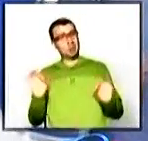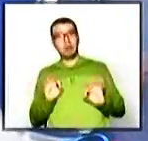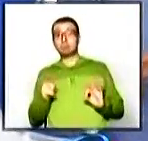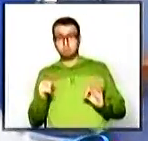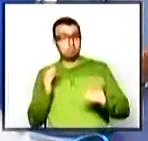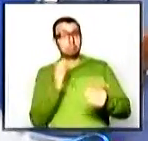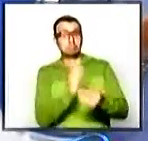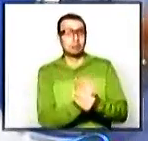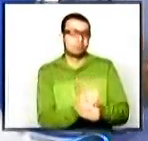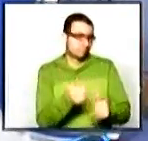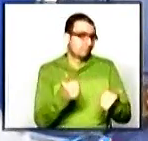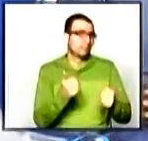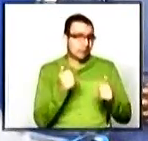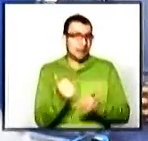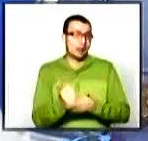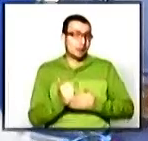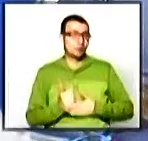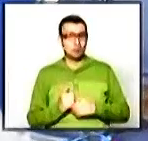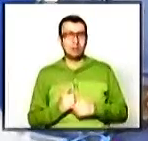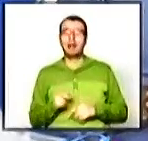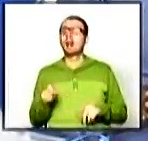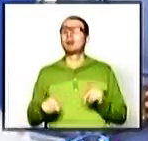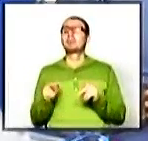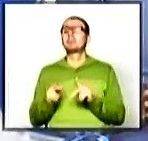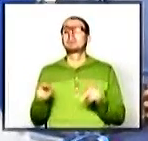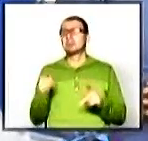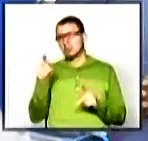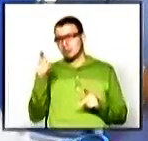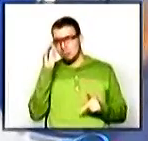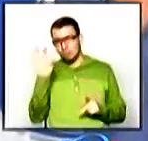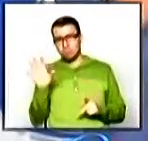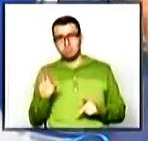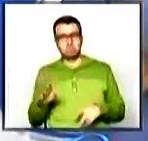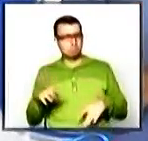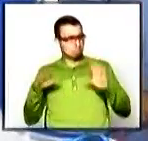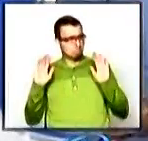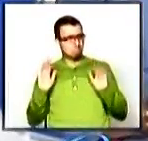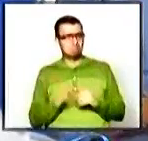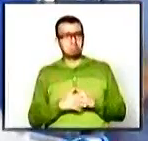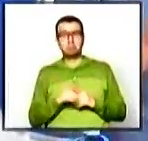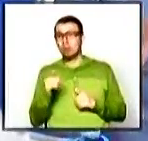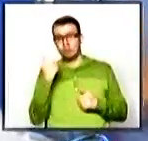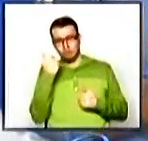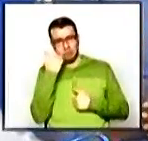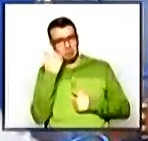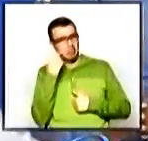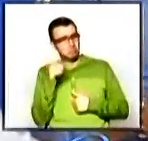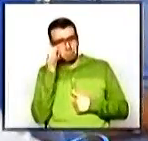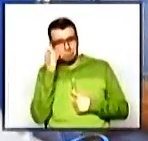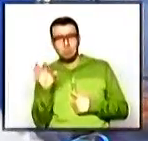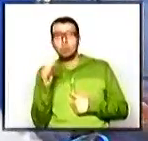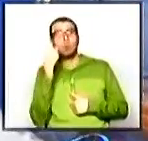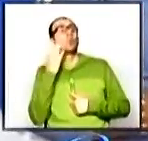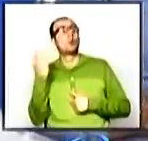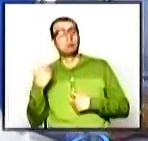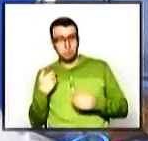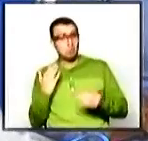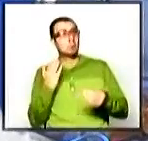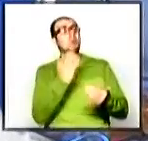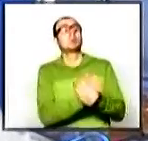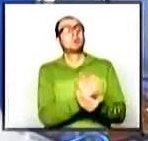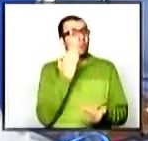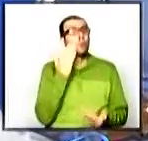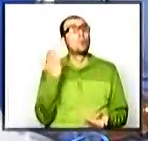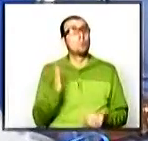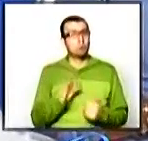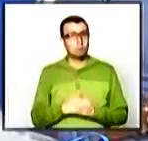es lo ideal, porque muchas personas, Raúl Andrés, se preguntarán, ¿y entonces en qué enfermedades, en qué casos, cuándo me puedo hacer una